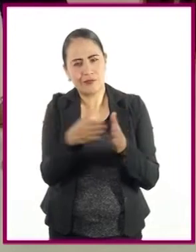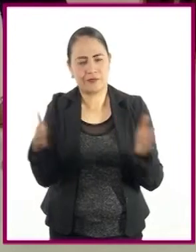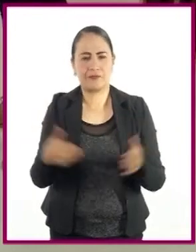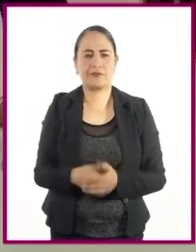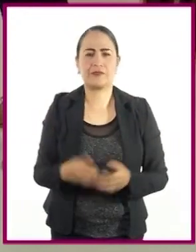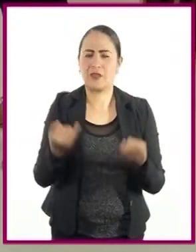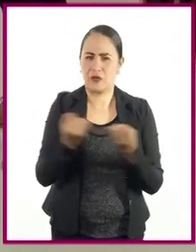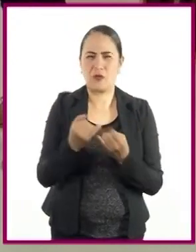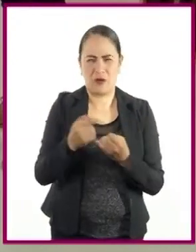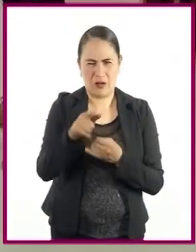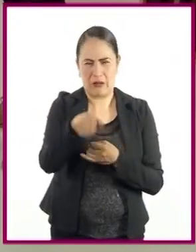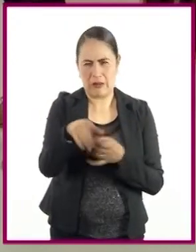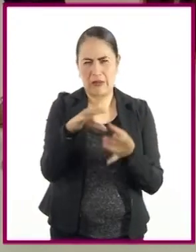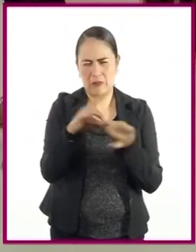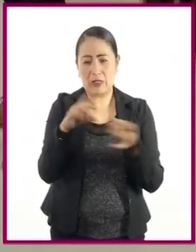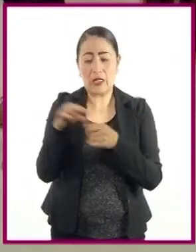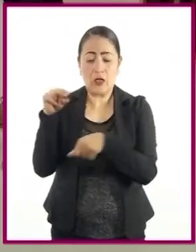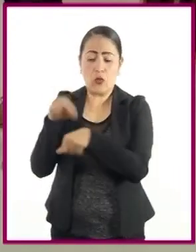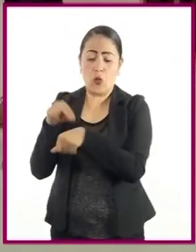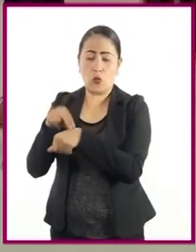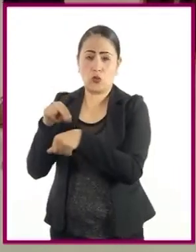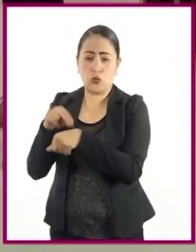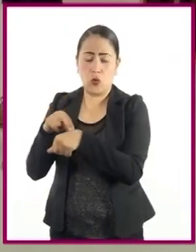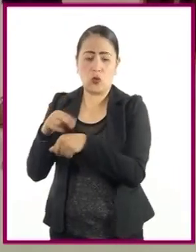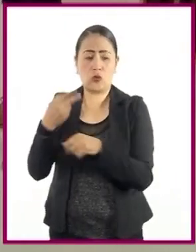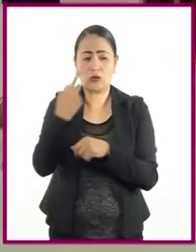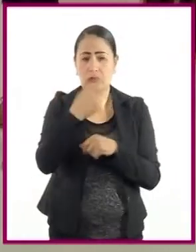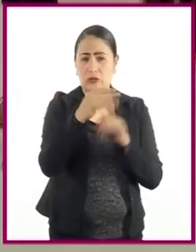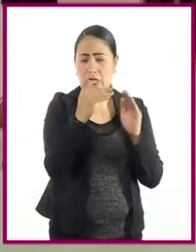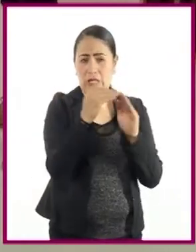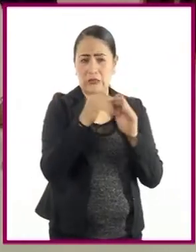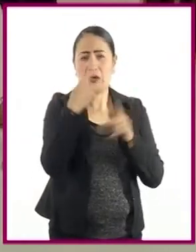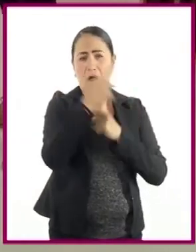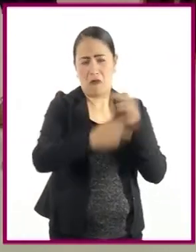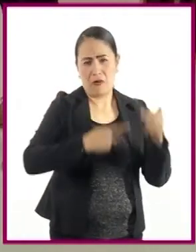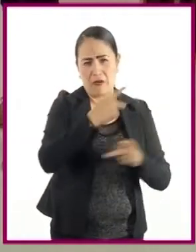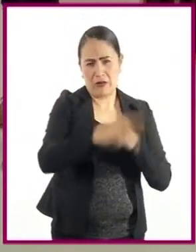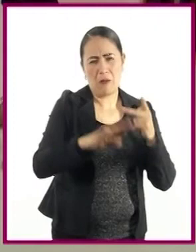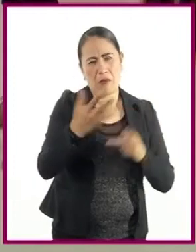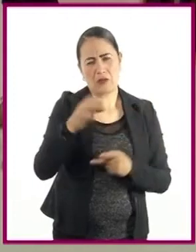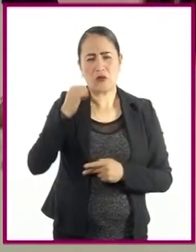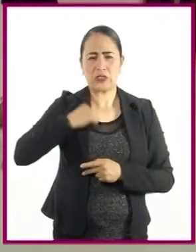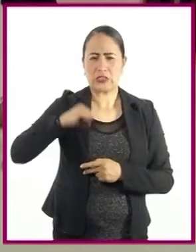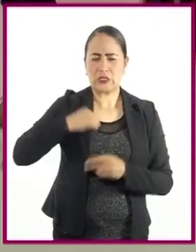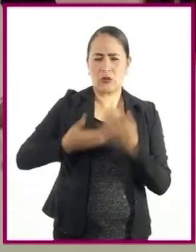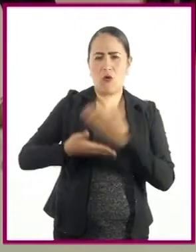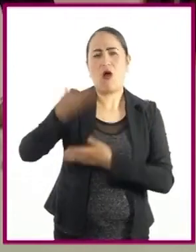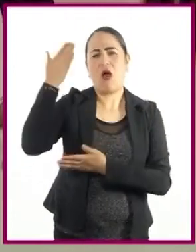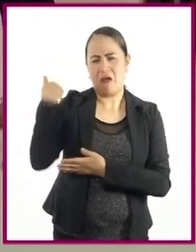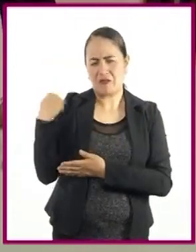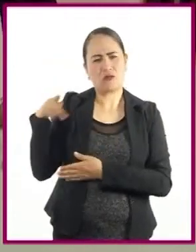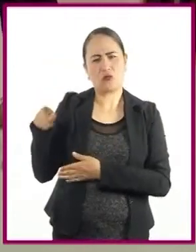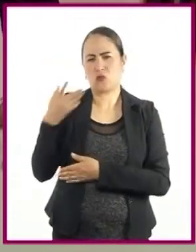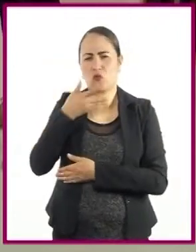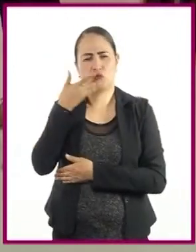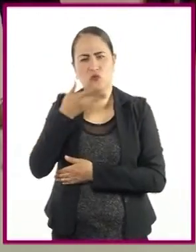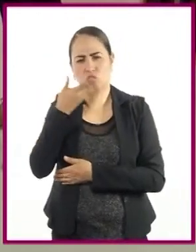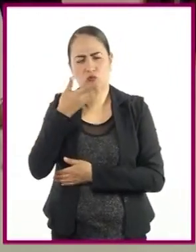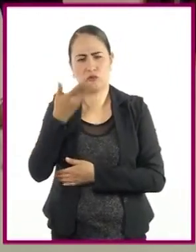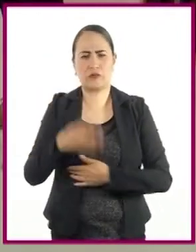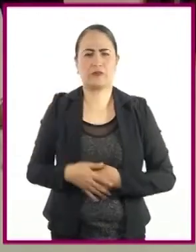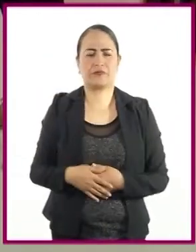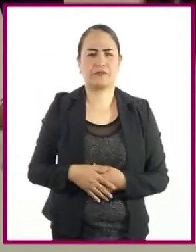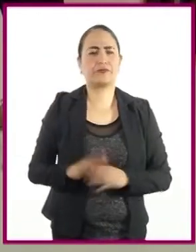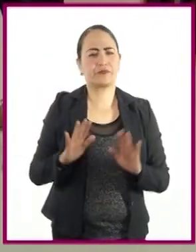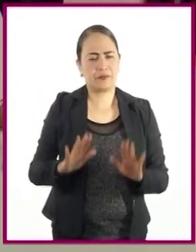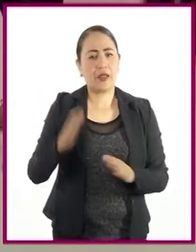que menciona que el doctor iba a la casa, una práctica común en el siglo pasado. Vayamos ahora con el